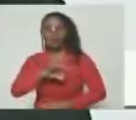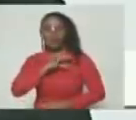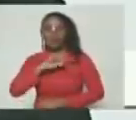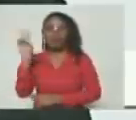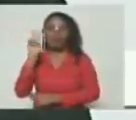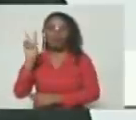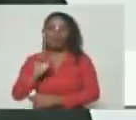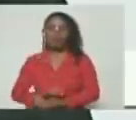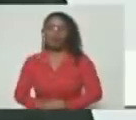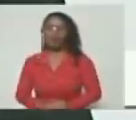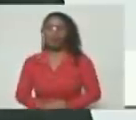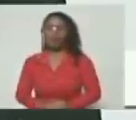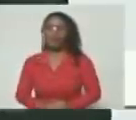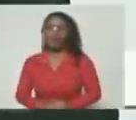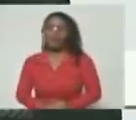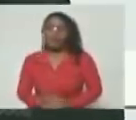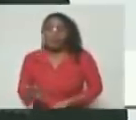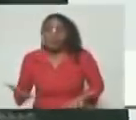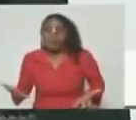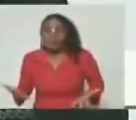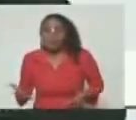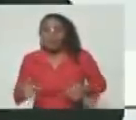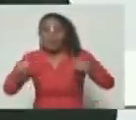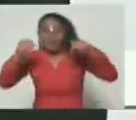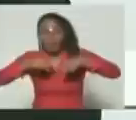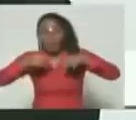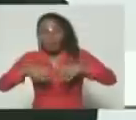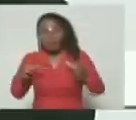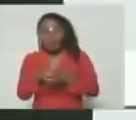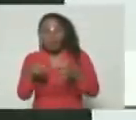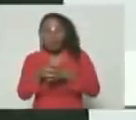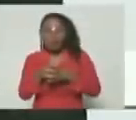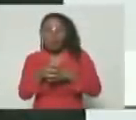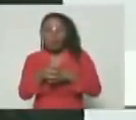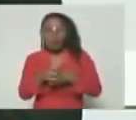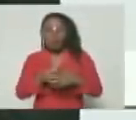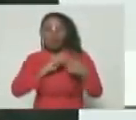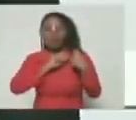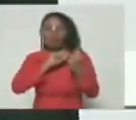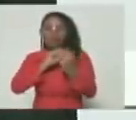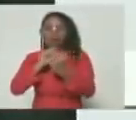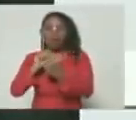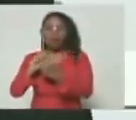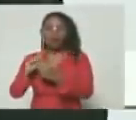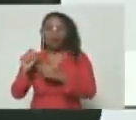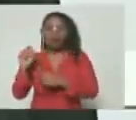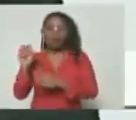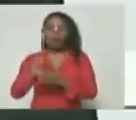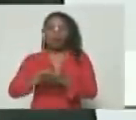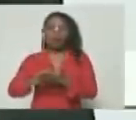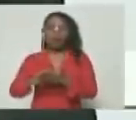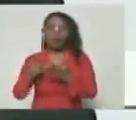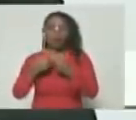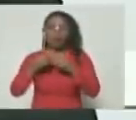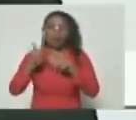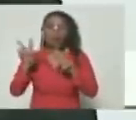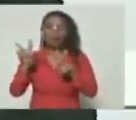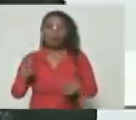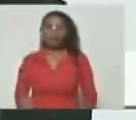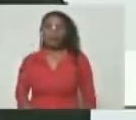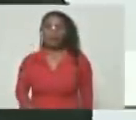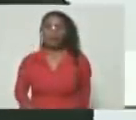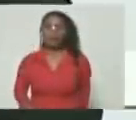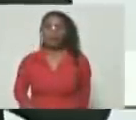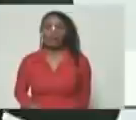venezolana. Así que desde esta comisión de diálogo, reconciliación y paz, el